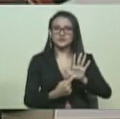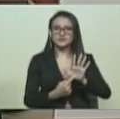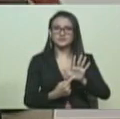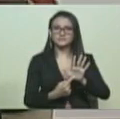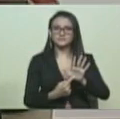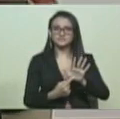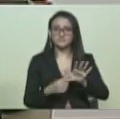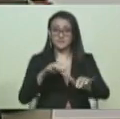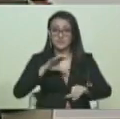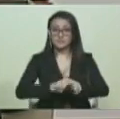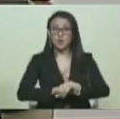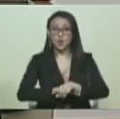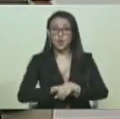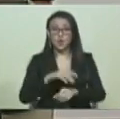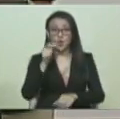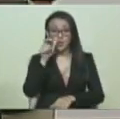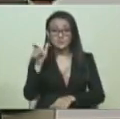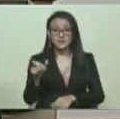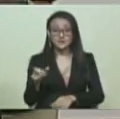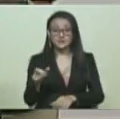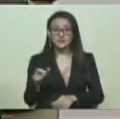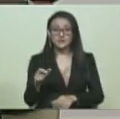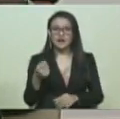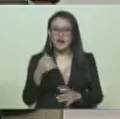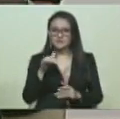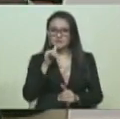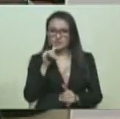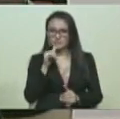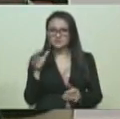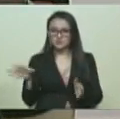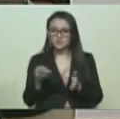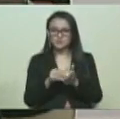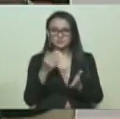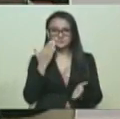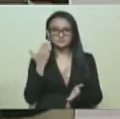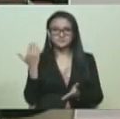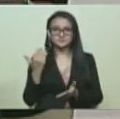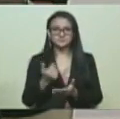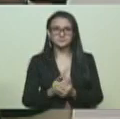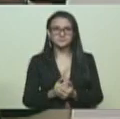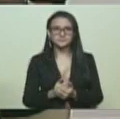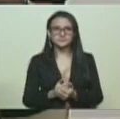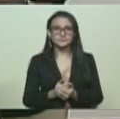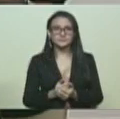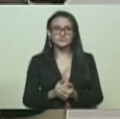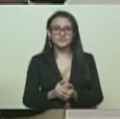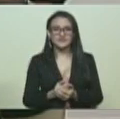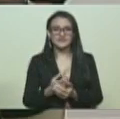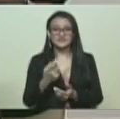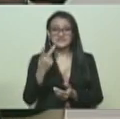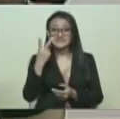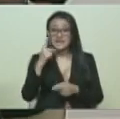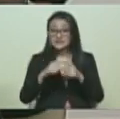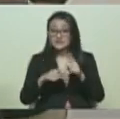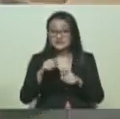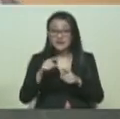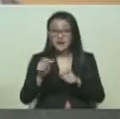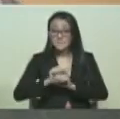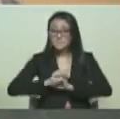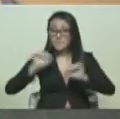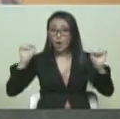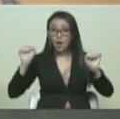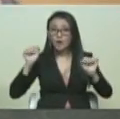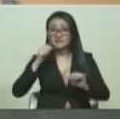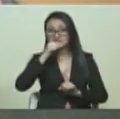este sujeto, el material que se le incautó: 7 artefactos explosivos, 2 de